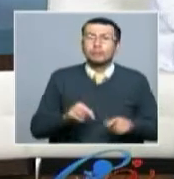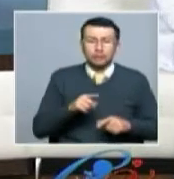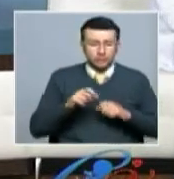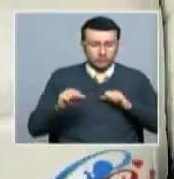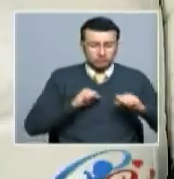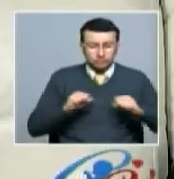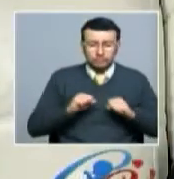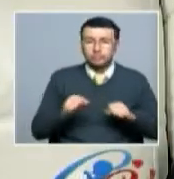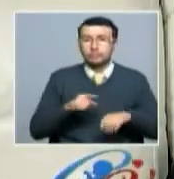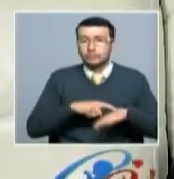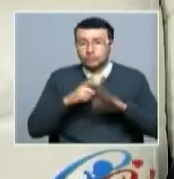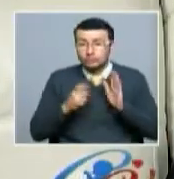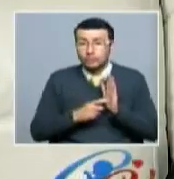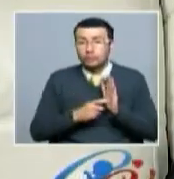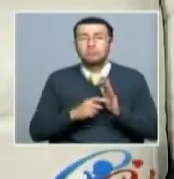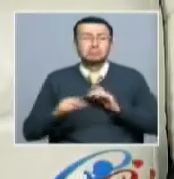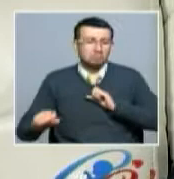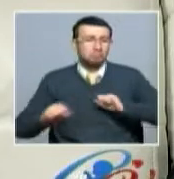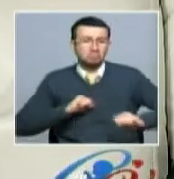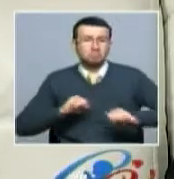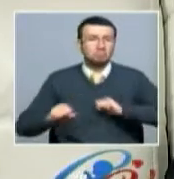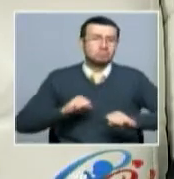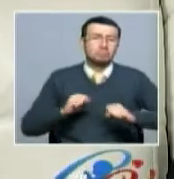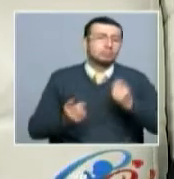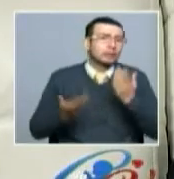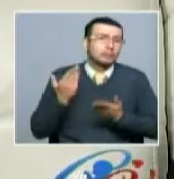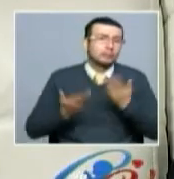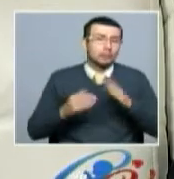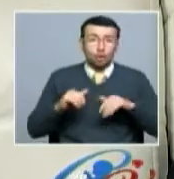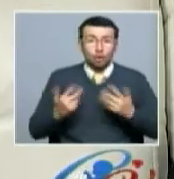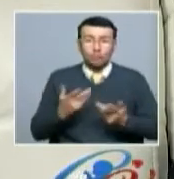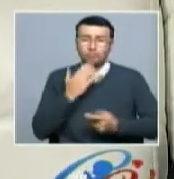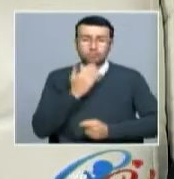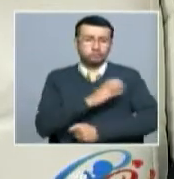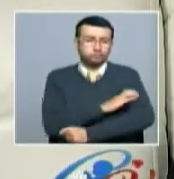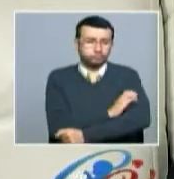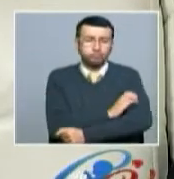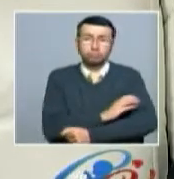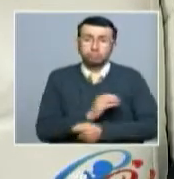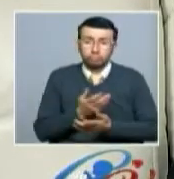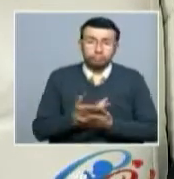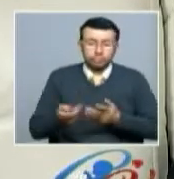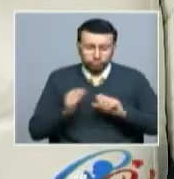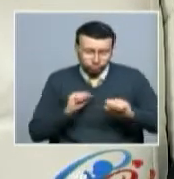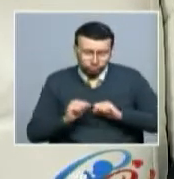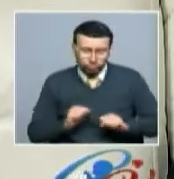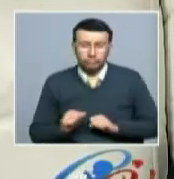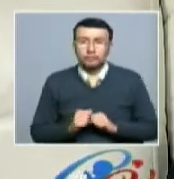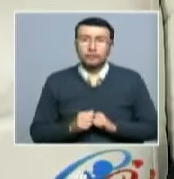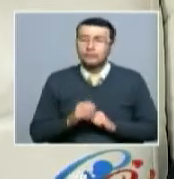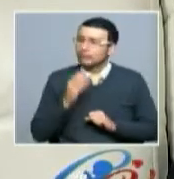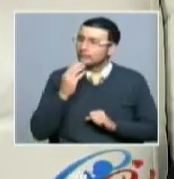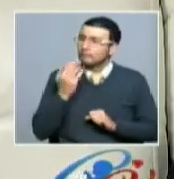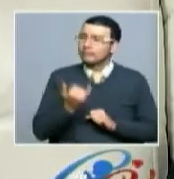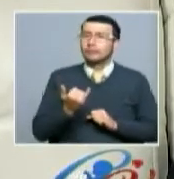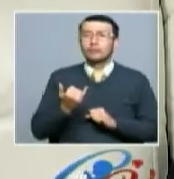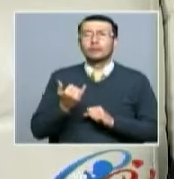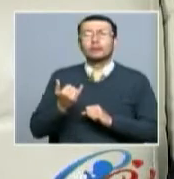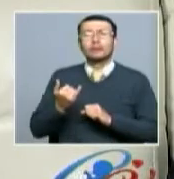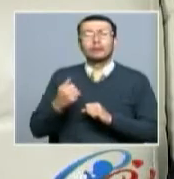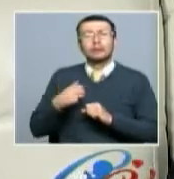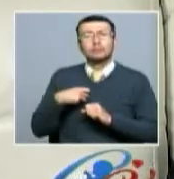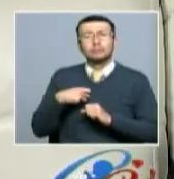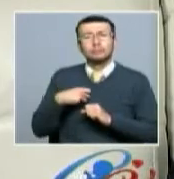corresponde precisamente a la motilidad del músculo inervado por dicha rama. Por ejemplo, la rama posterior del nervio